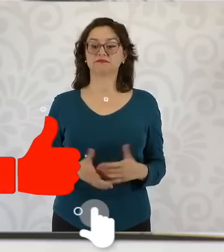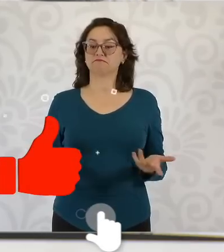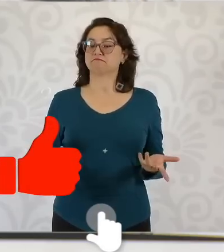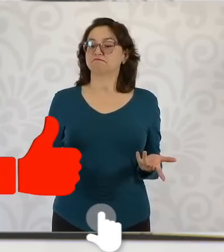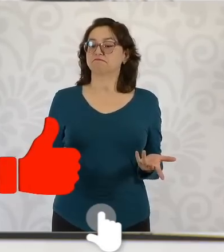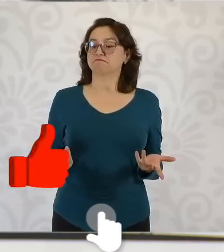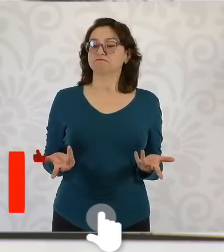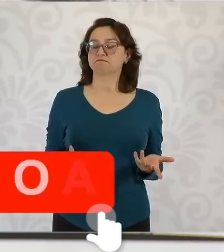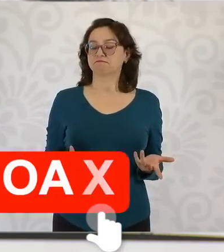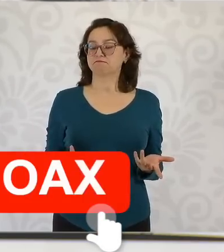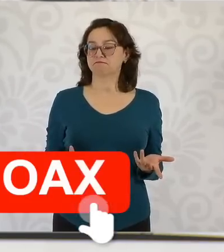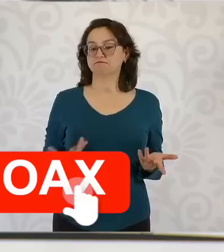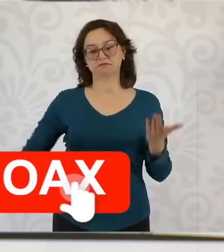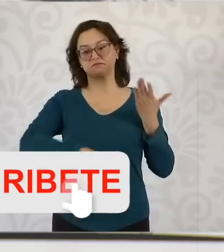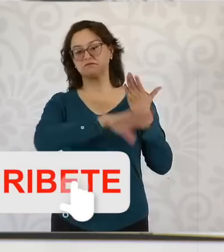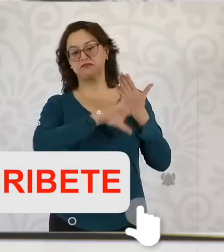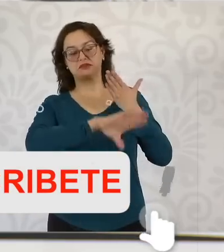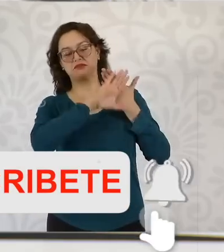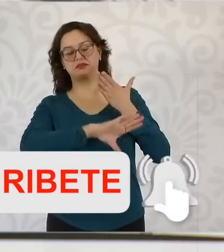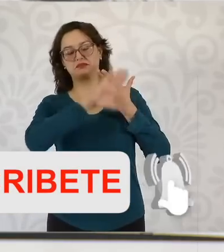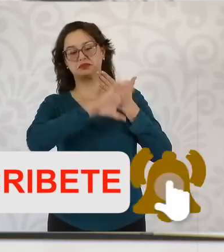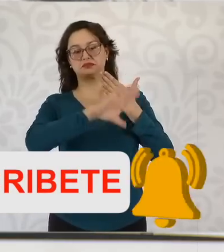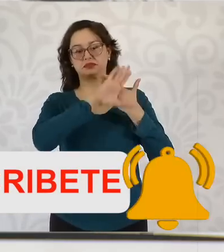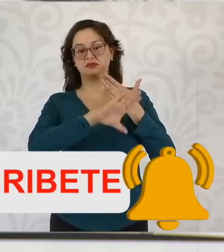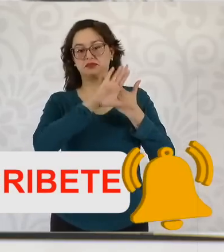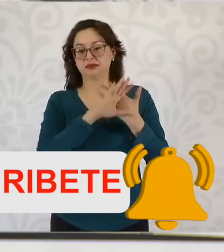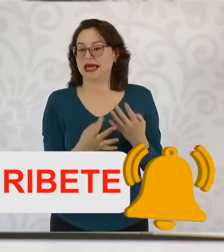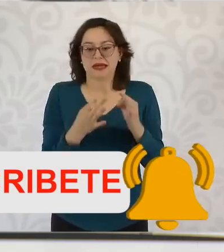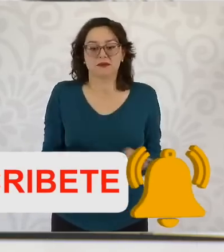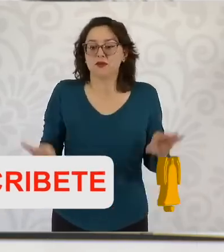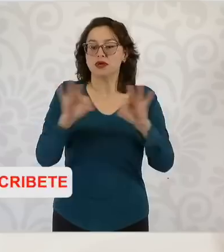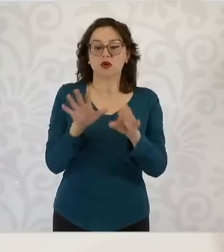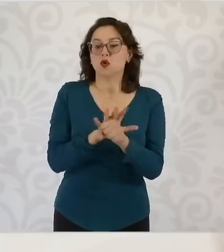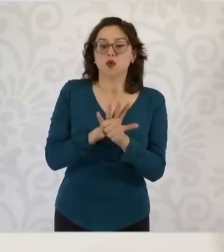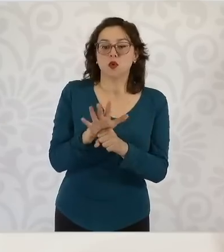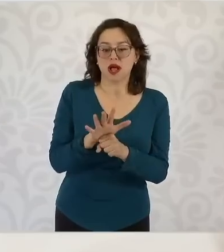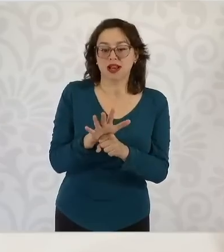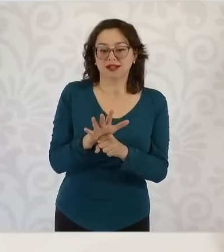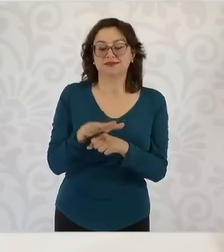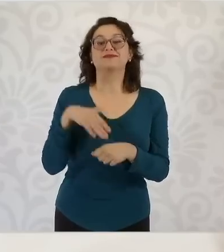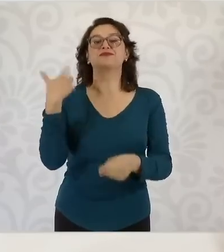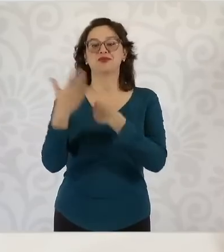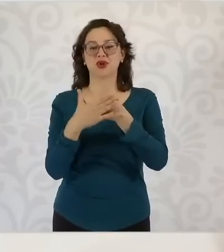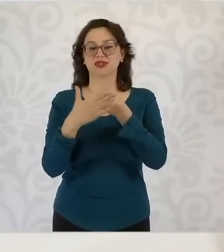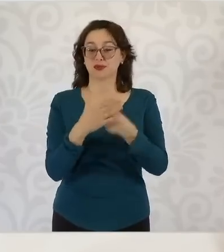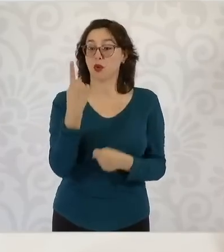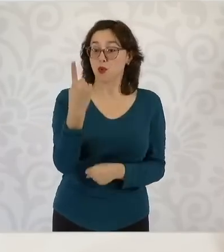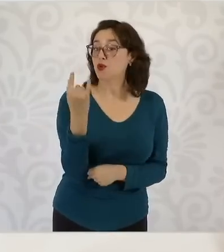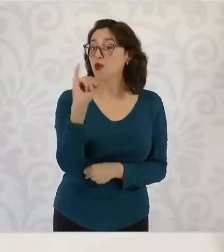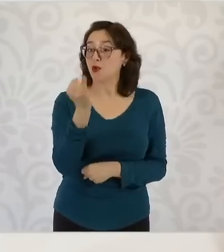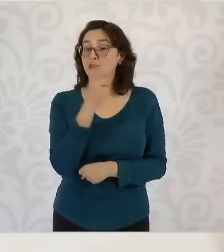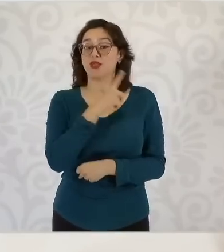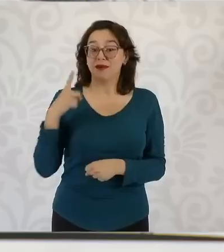sí, pues son campañas contra nosotros. Ahora, ¿qué es lo importante? Hay que votar el 1 de junio.